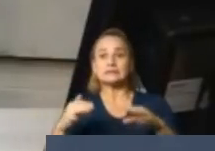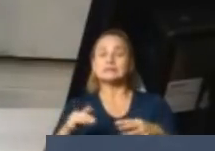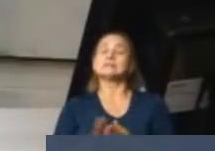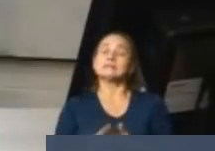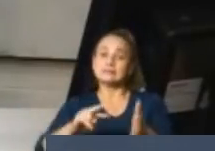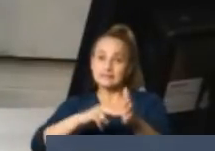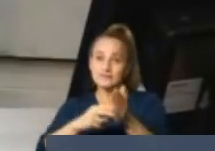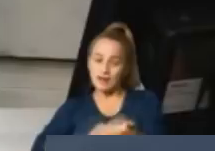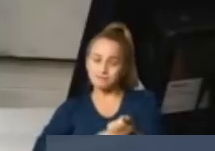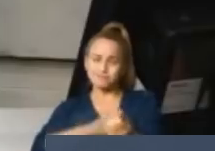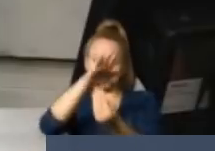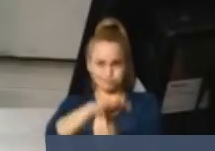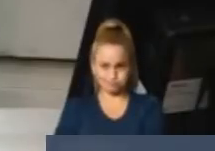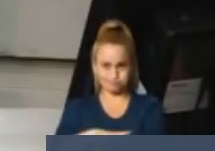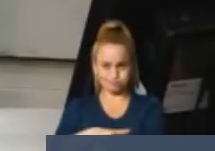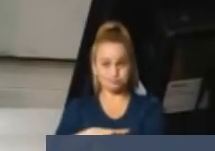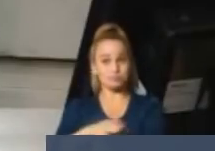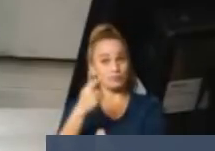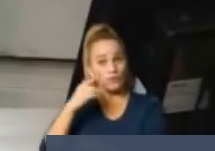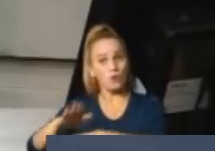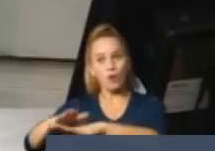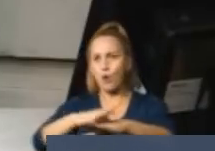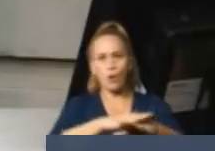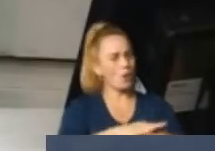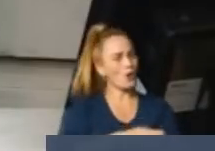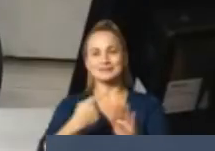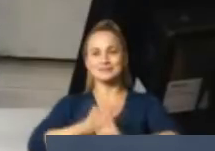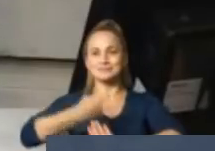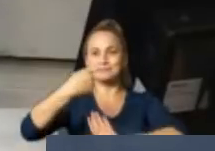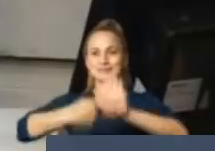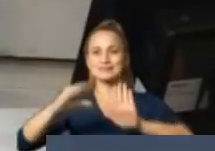racista que hay que extirpar de nuestro uso.